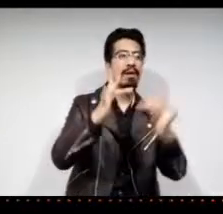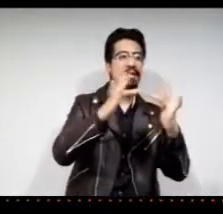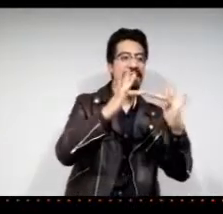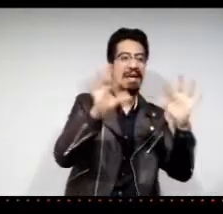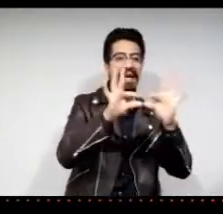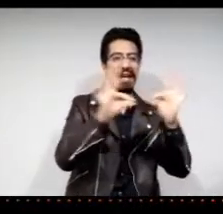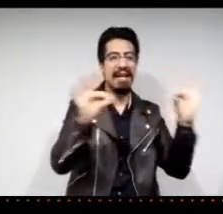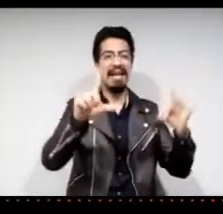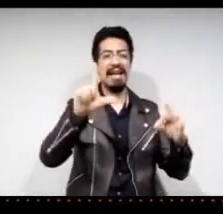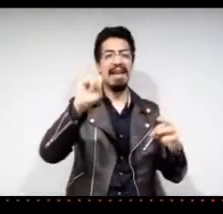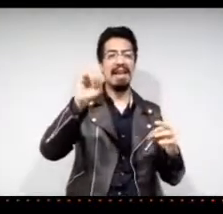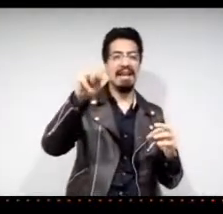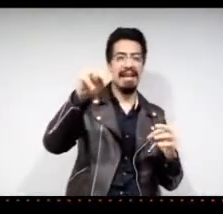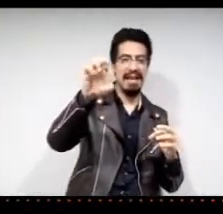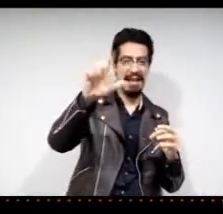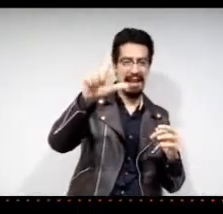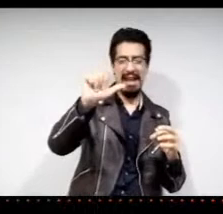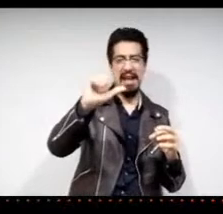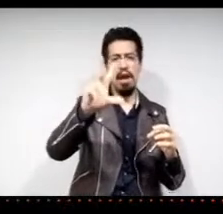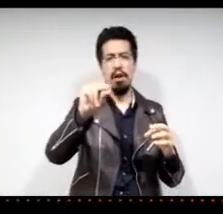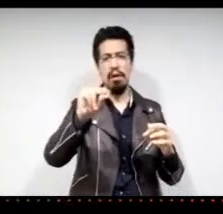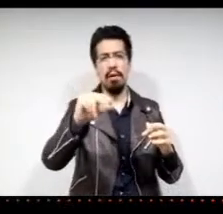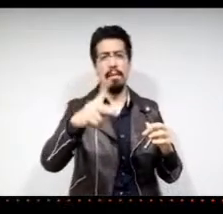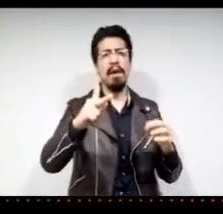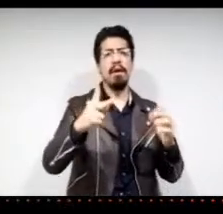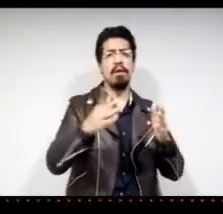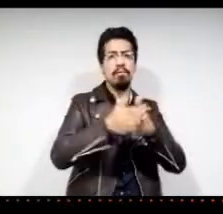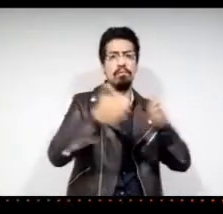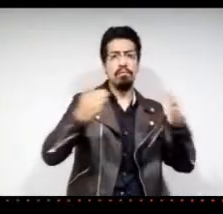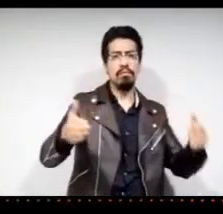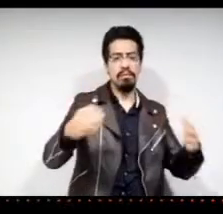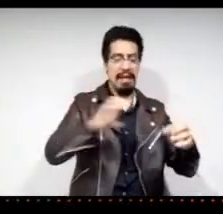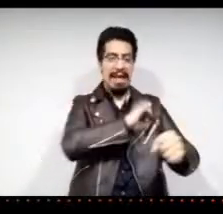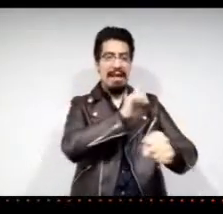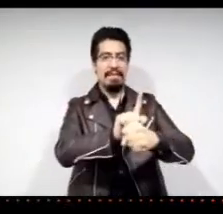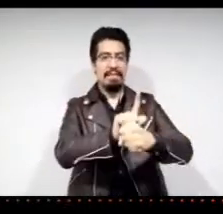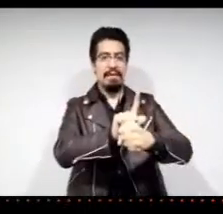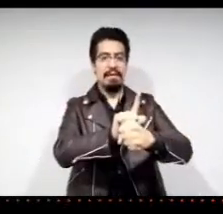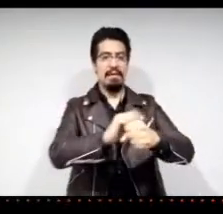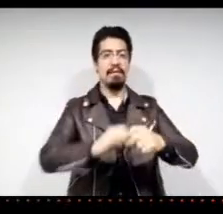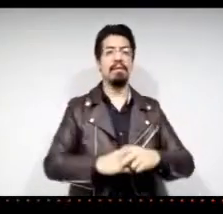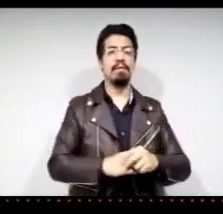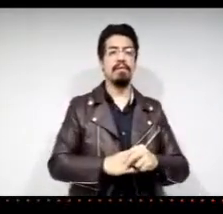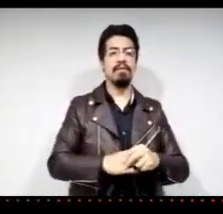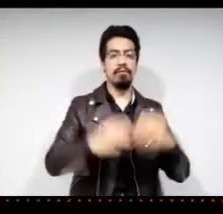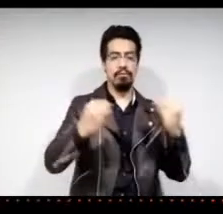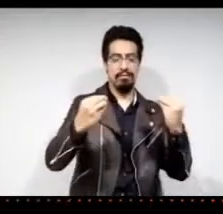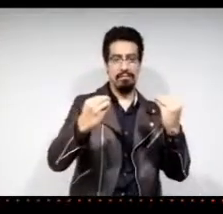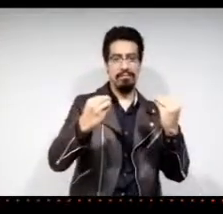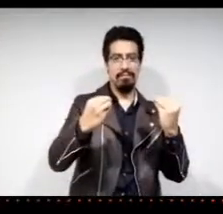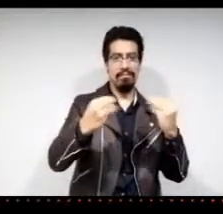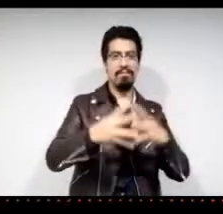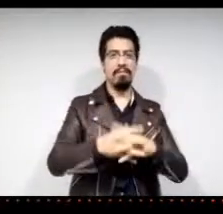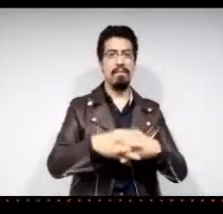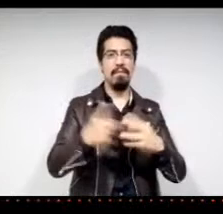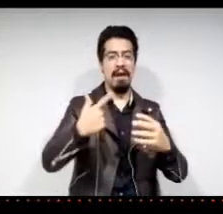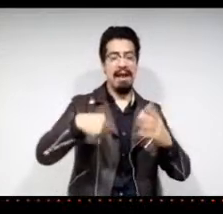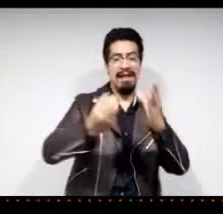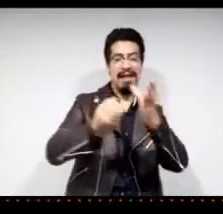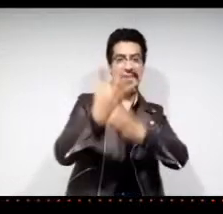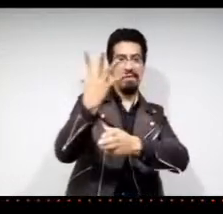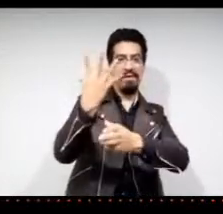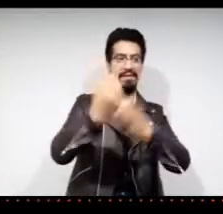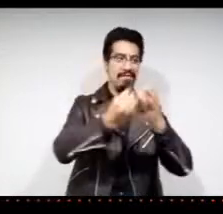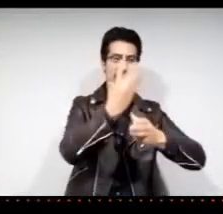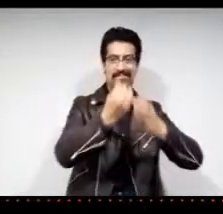Pero estamos en un espacio especial, pues muy, muy, muy propio o propicio para la innovación.